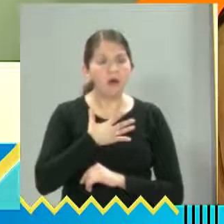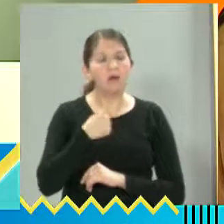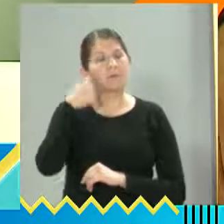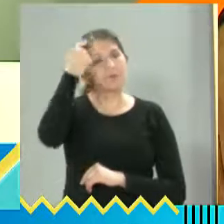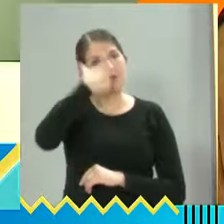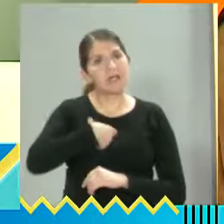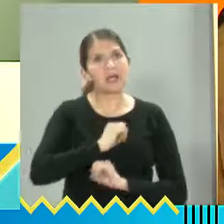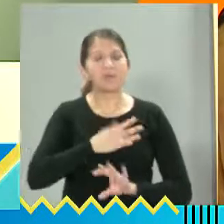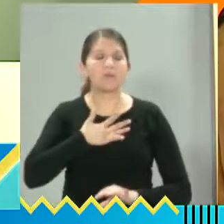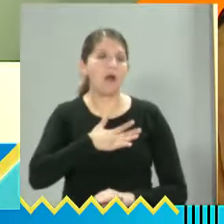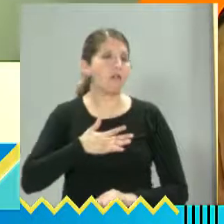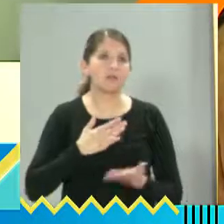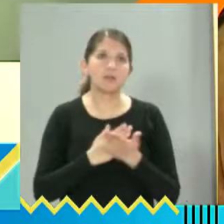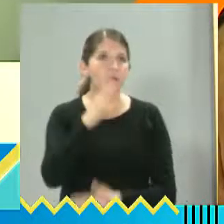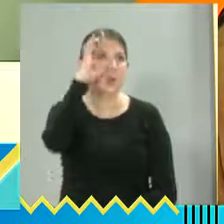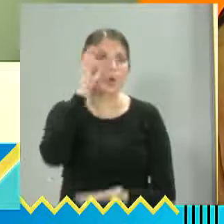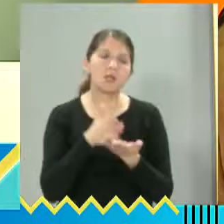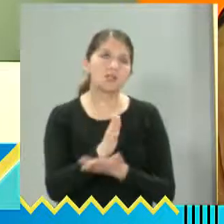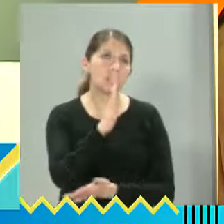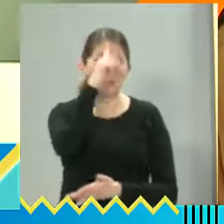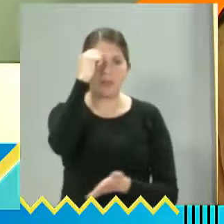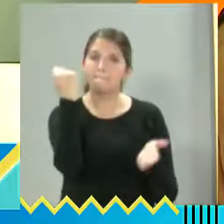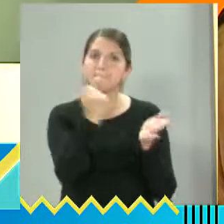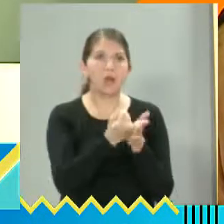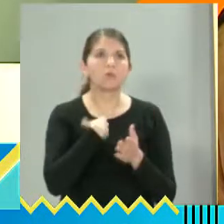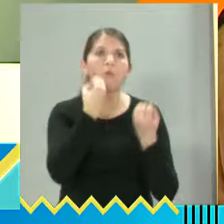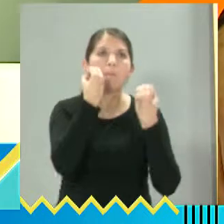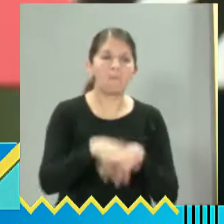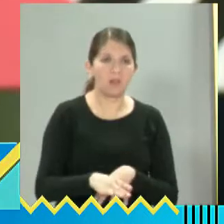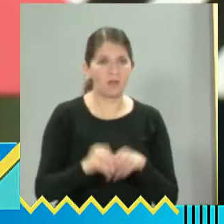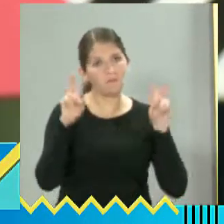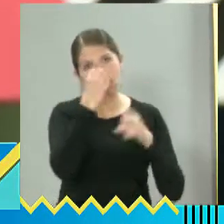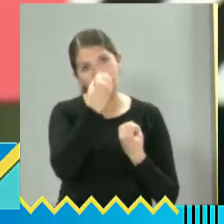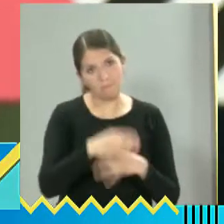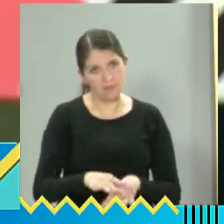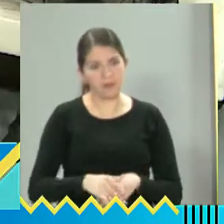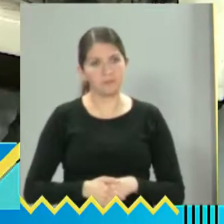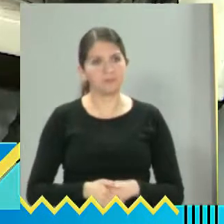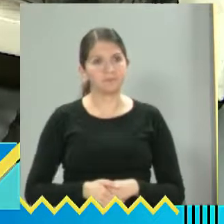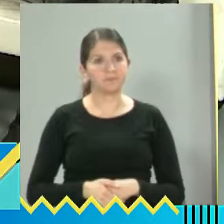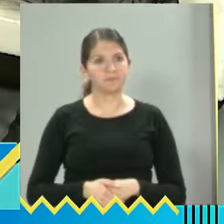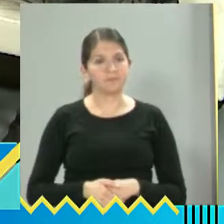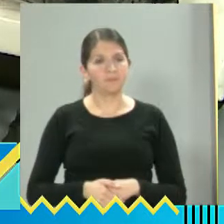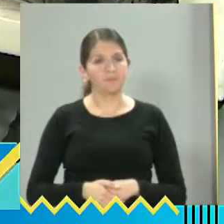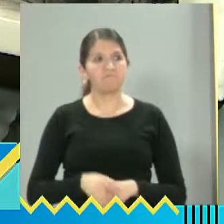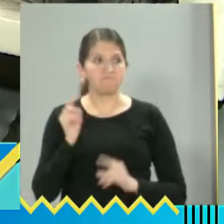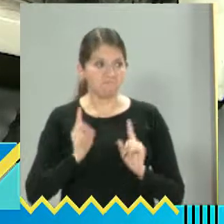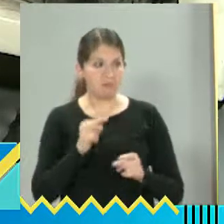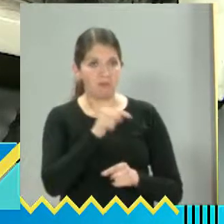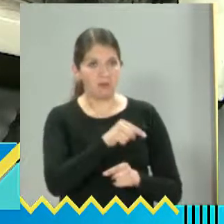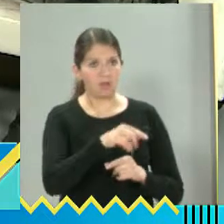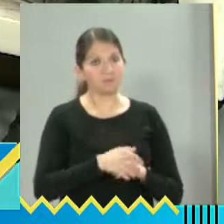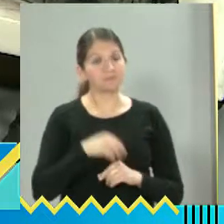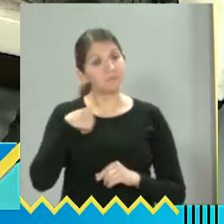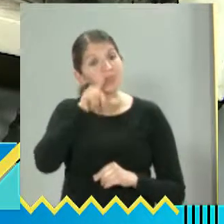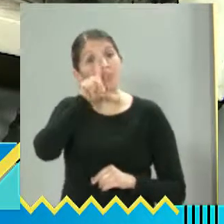tienen mucho más peso que las ganancias. Y eso afecta mucho a la hora de tomar una decisión. Qué interesante. Bueno, en función de eso vamos a hacer el tweet